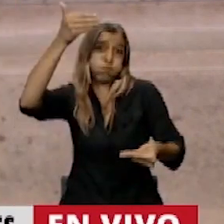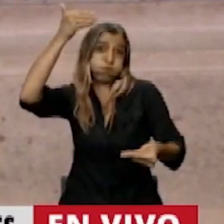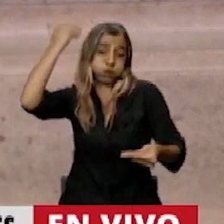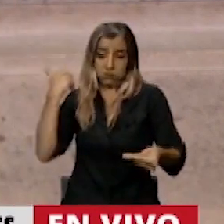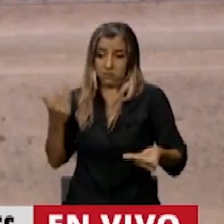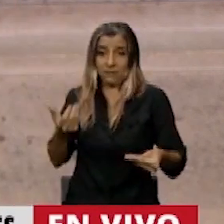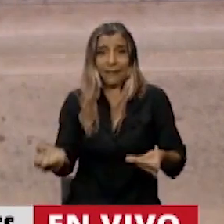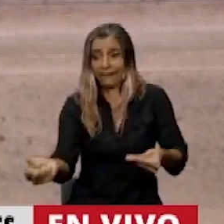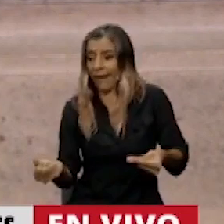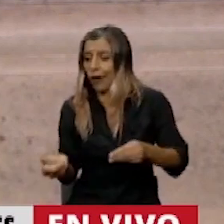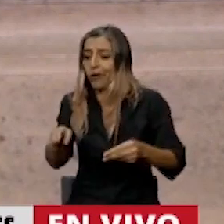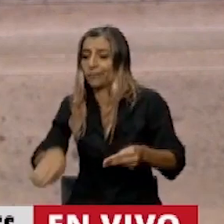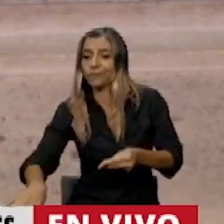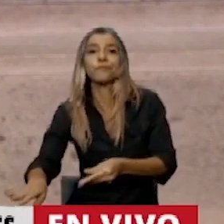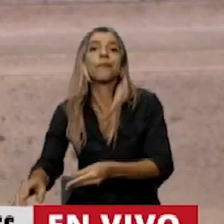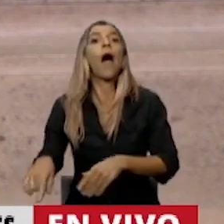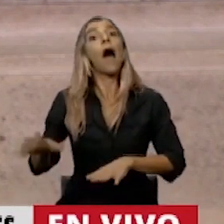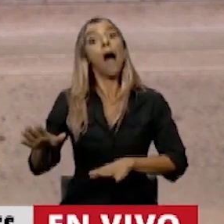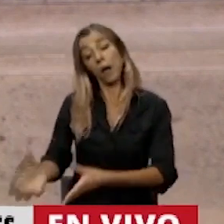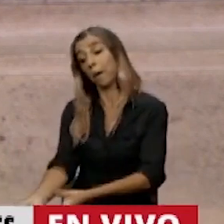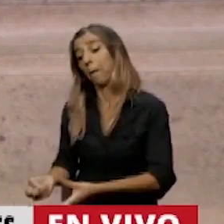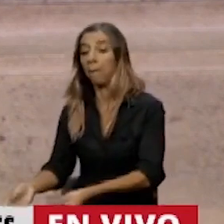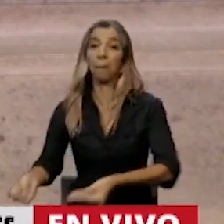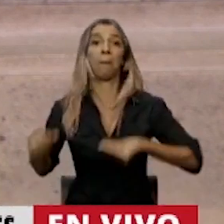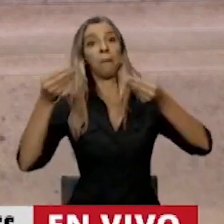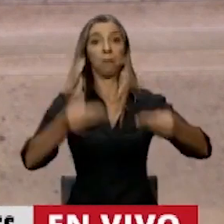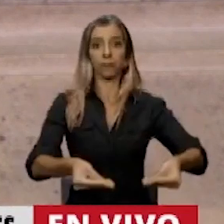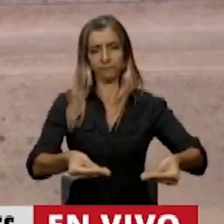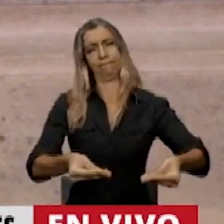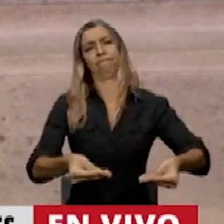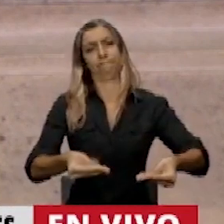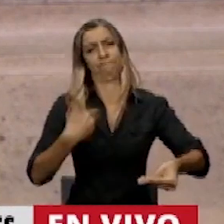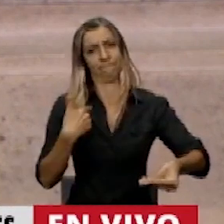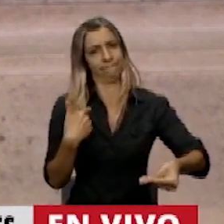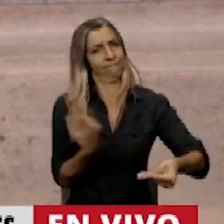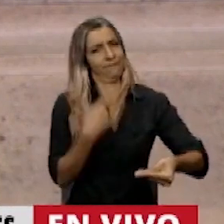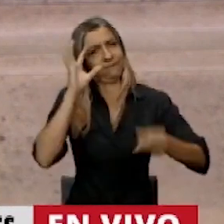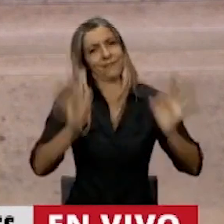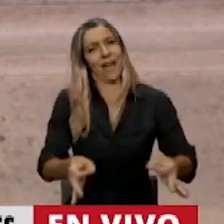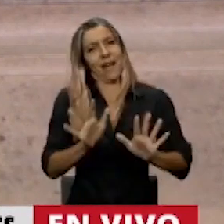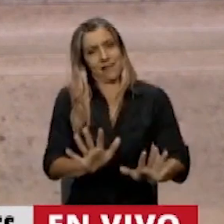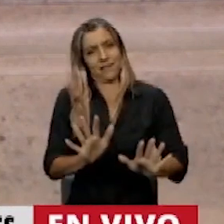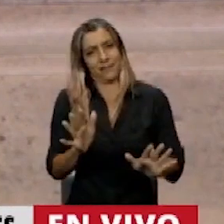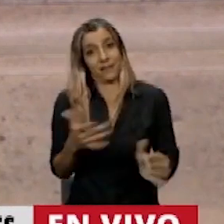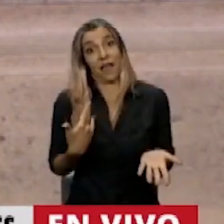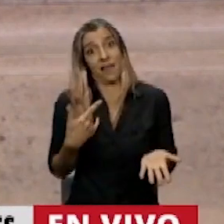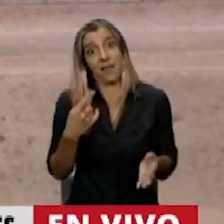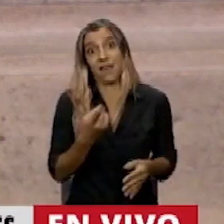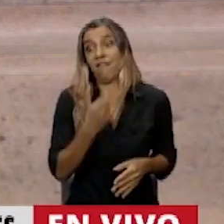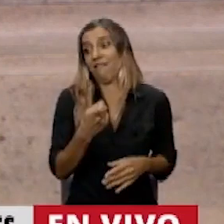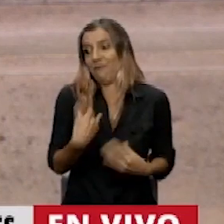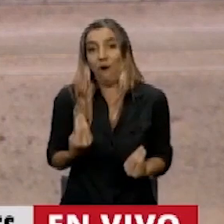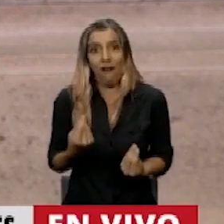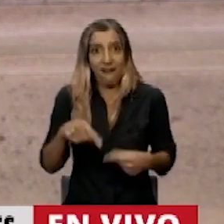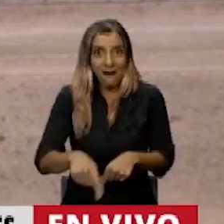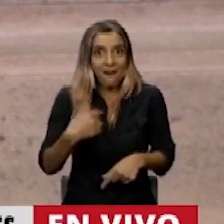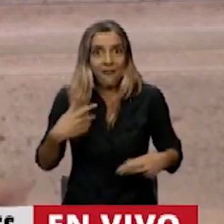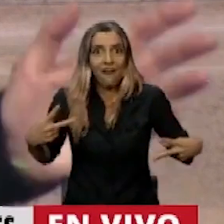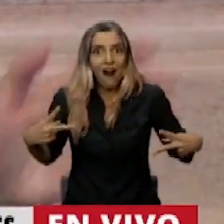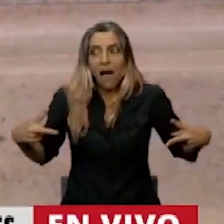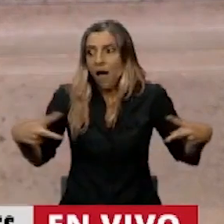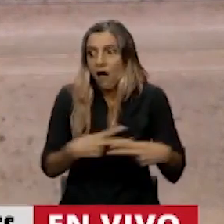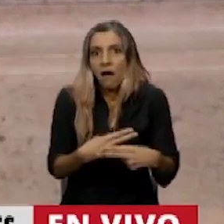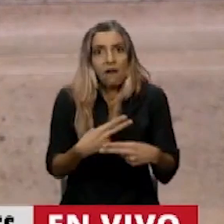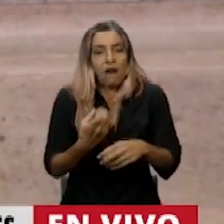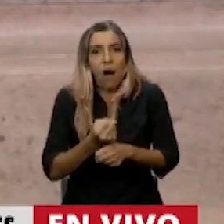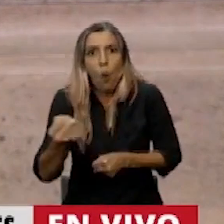bastante tiempo, cuando crece y crece el descontento popular por las medidas de ajuste que está tomando el gobierno. Esto es